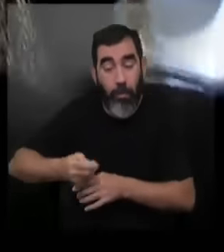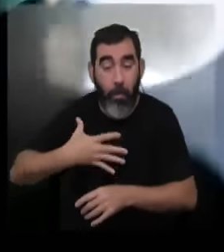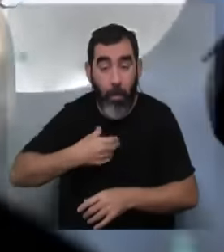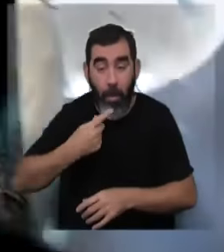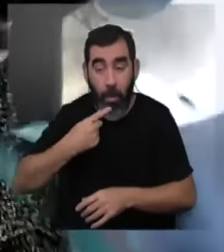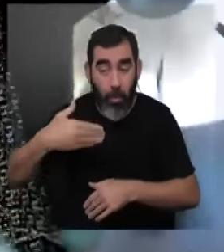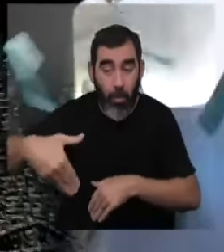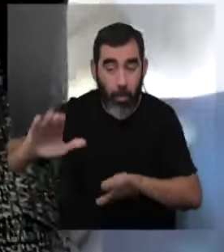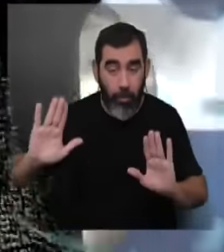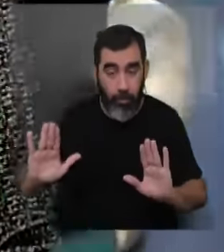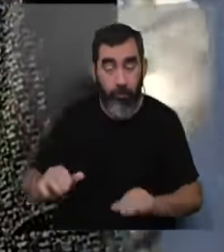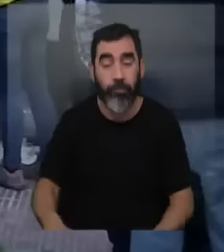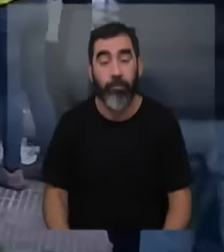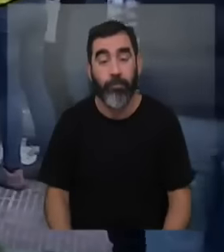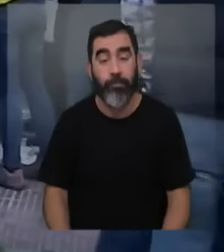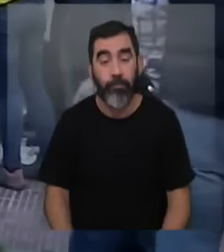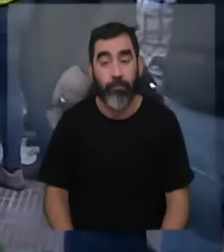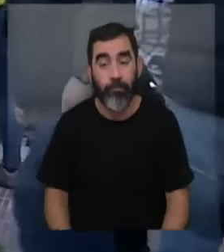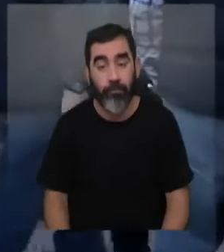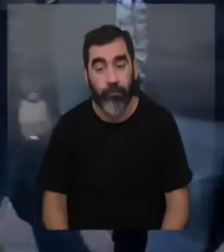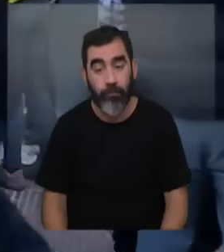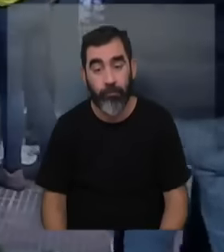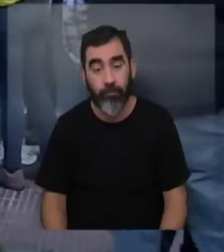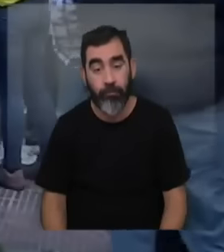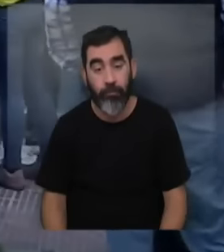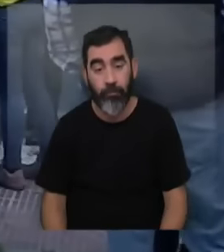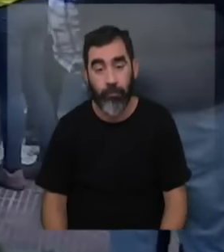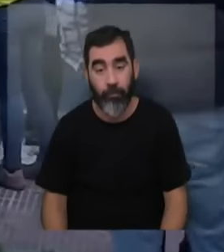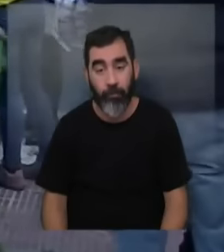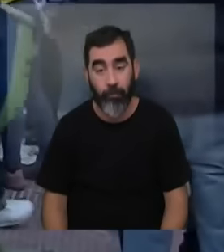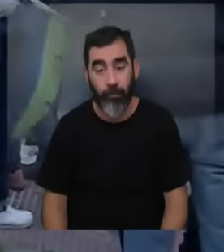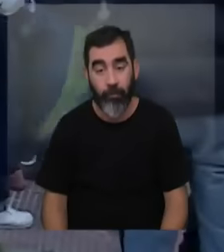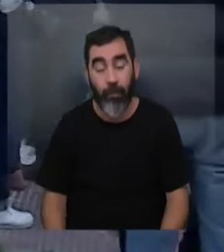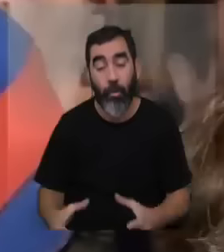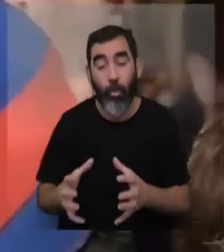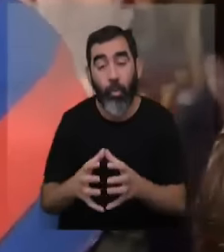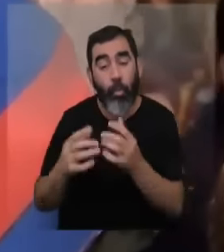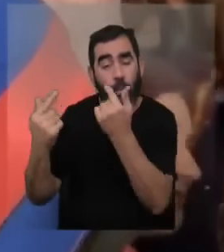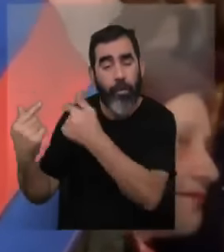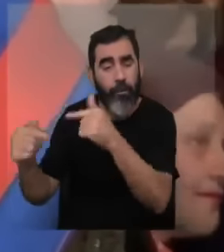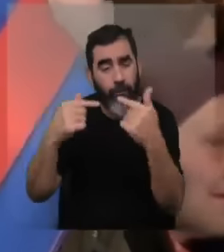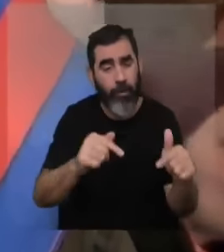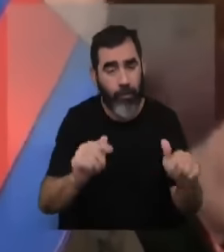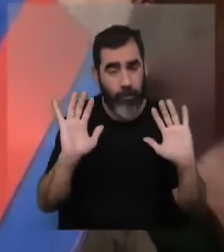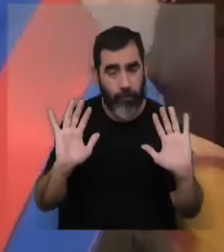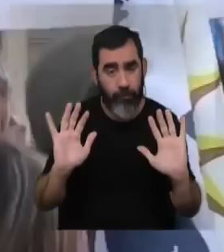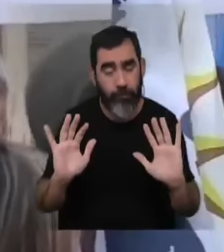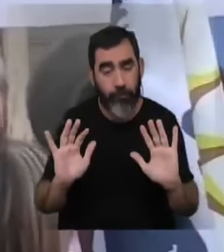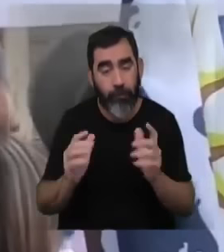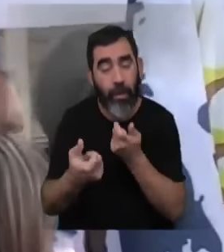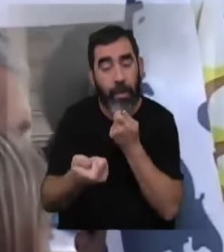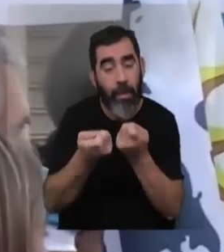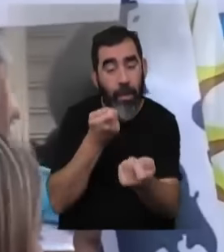otros partidos como es en este caso Bueno yo pienso que que justamente somos de partidos distintos creo de que la